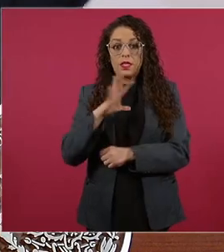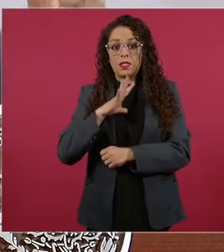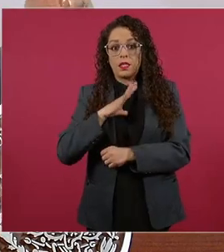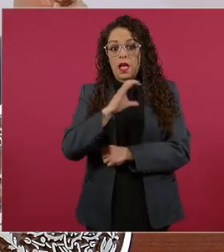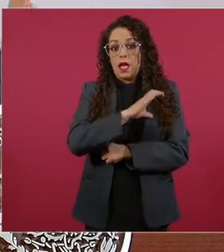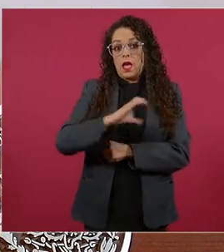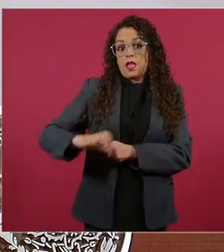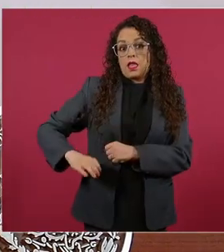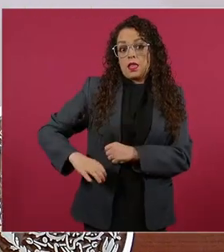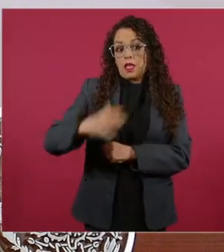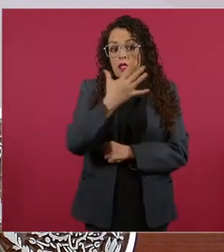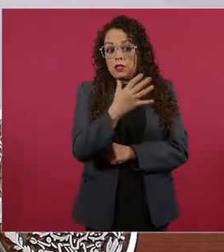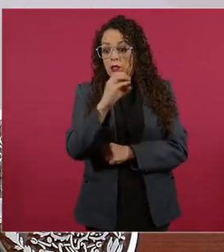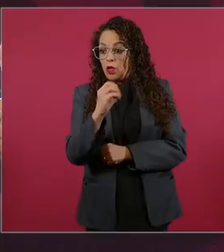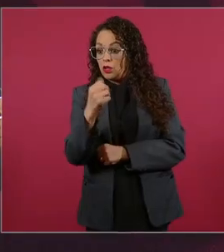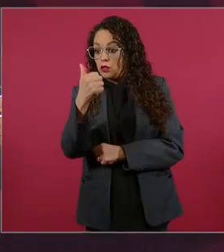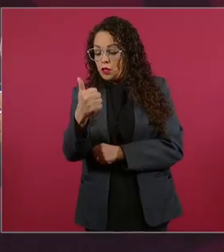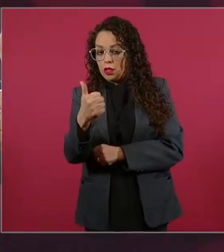quedan 2,